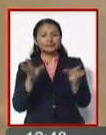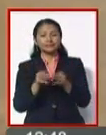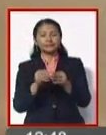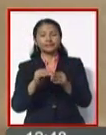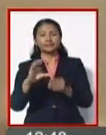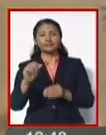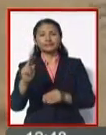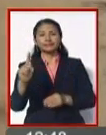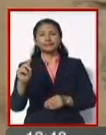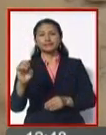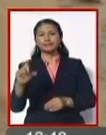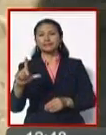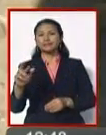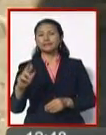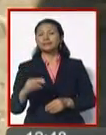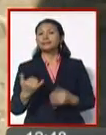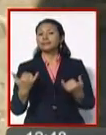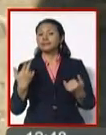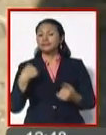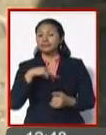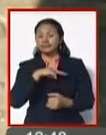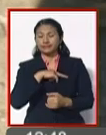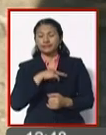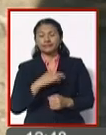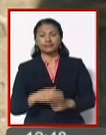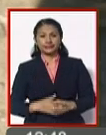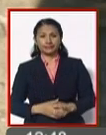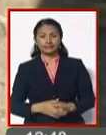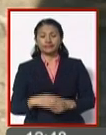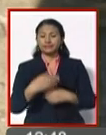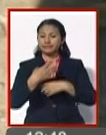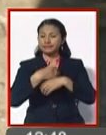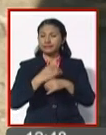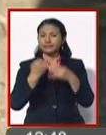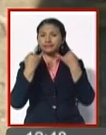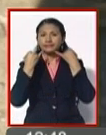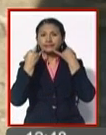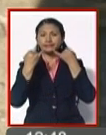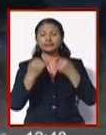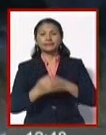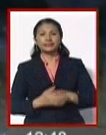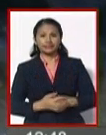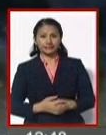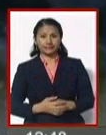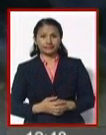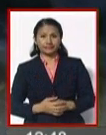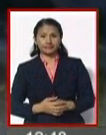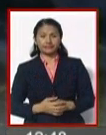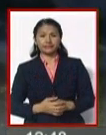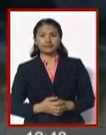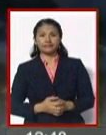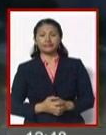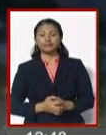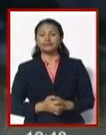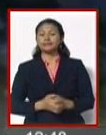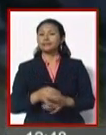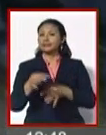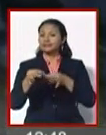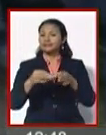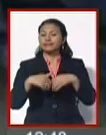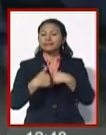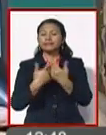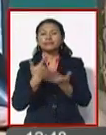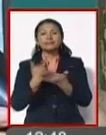audiencia cautelar. Nosotros nos abocamos a elaborar los informes circunstanciados, haciendo conocer